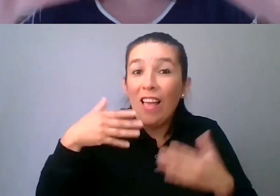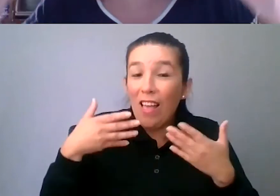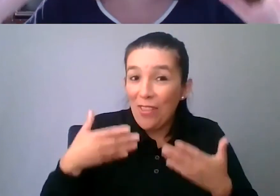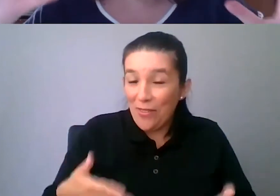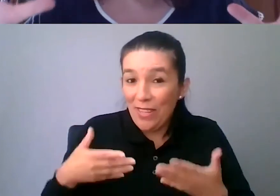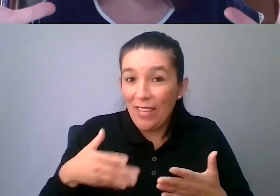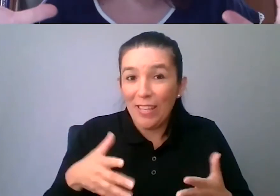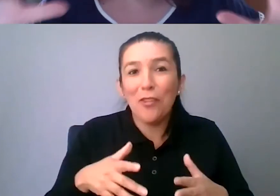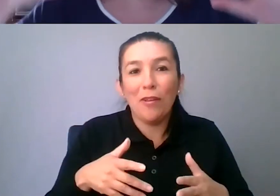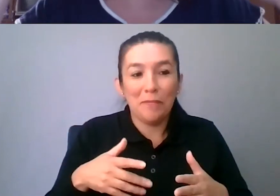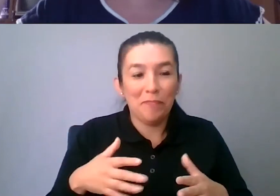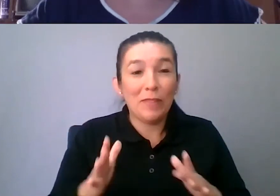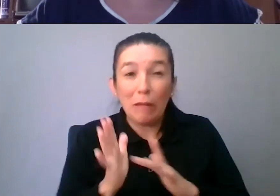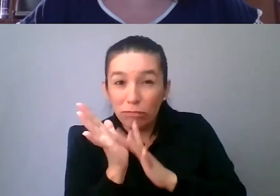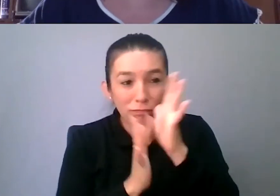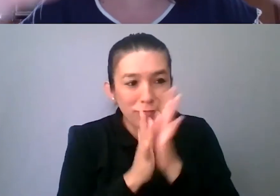un entretenimiento,